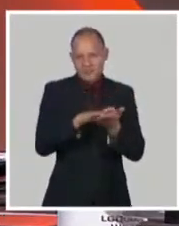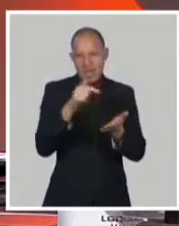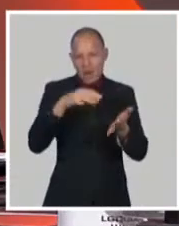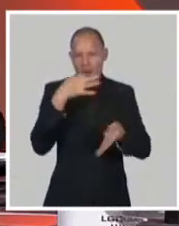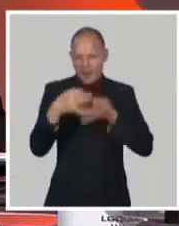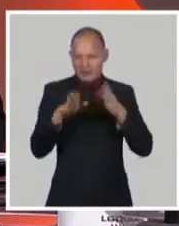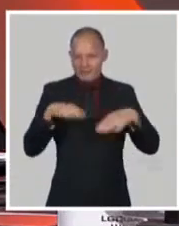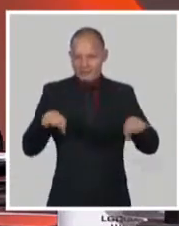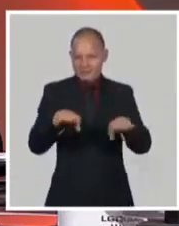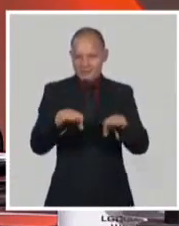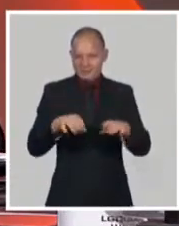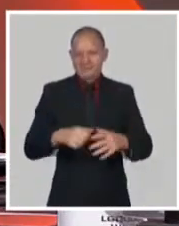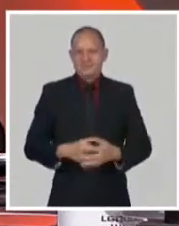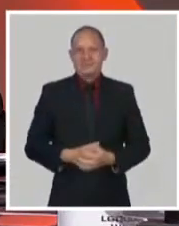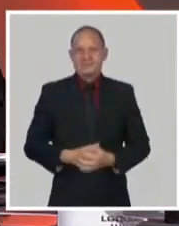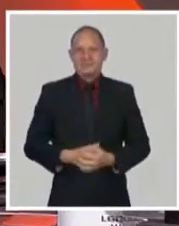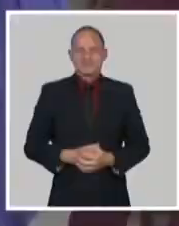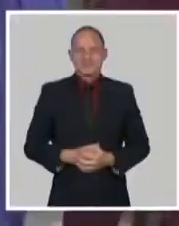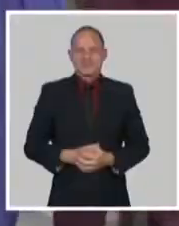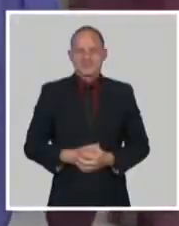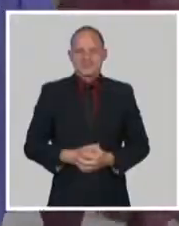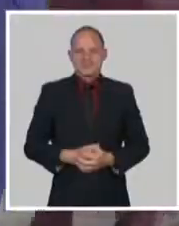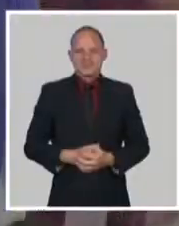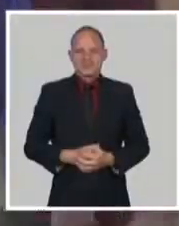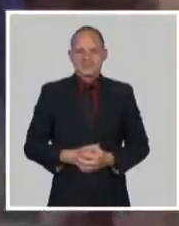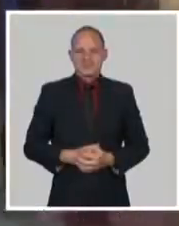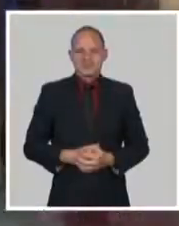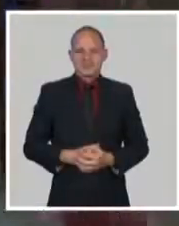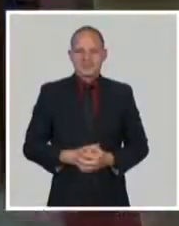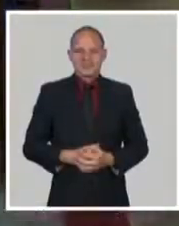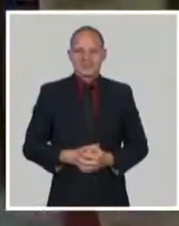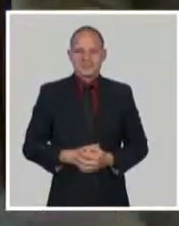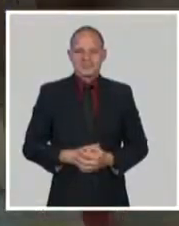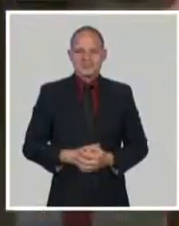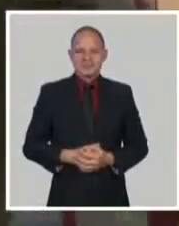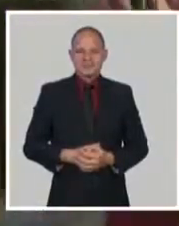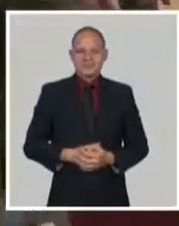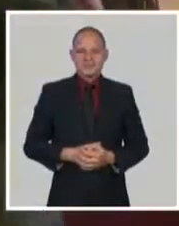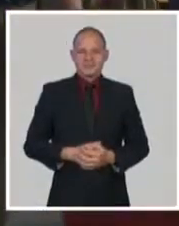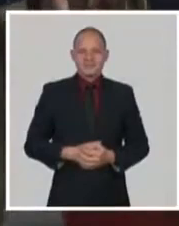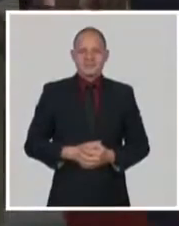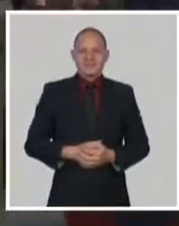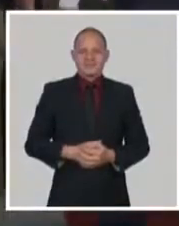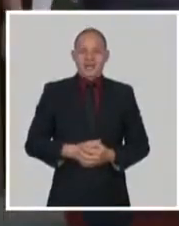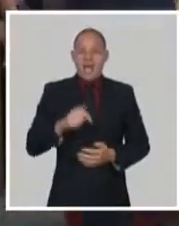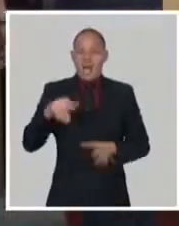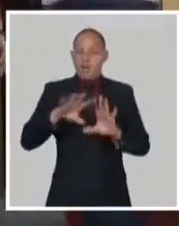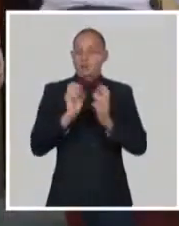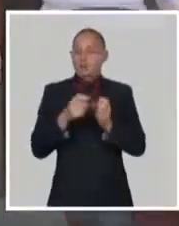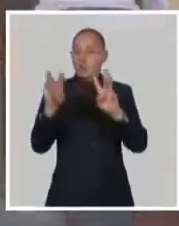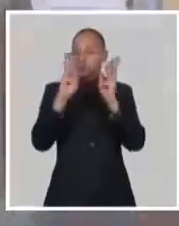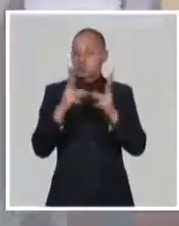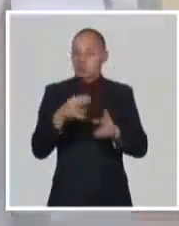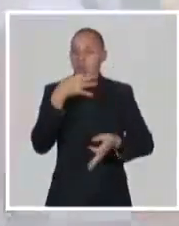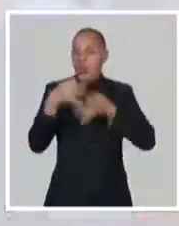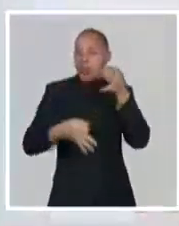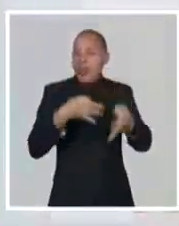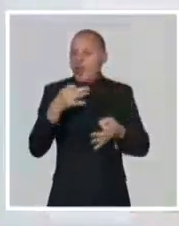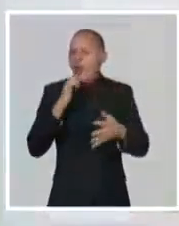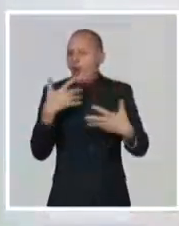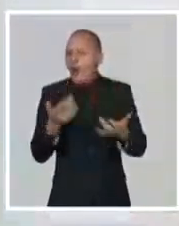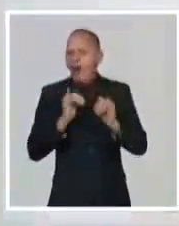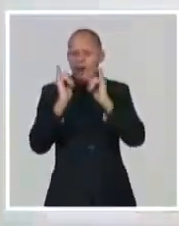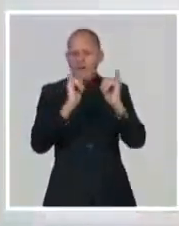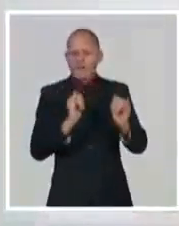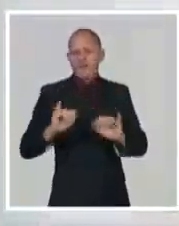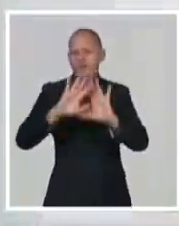sigan acompañando acá en nuestra mesa redonda. Un portal digital que hace noticias y análisis desde la palabra, los sonidos y